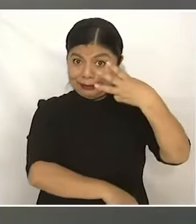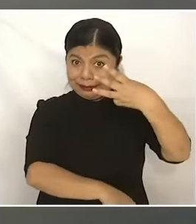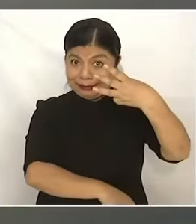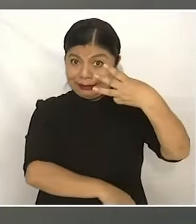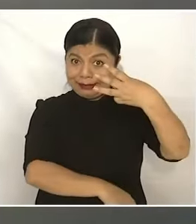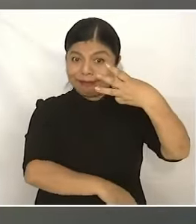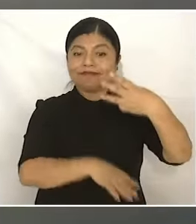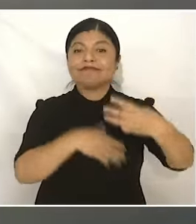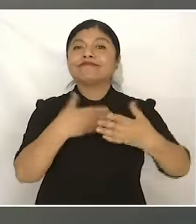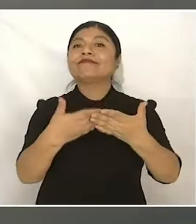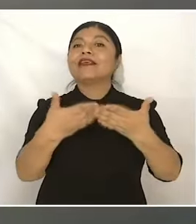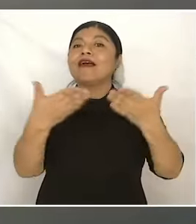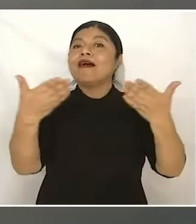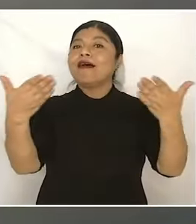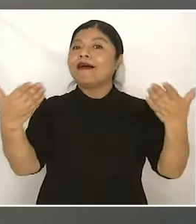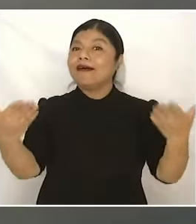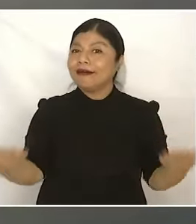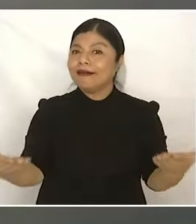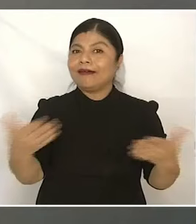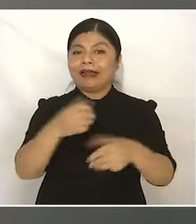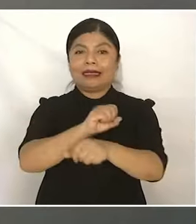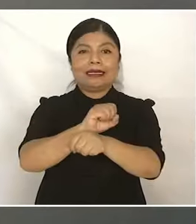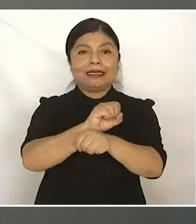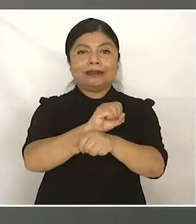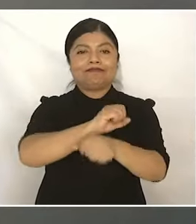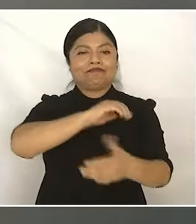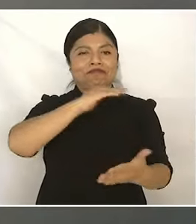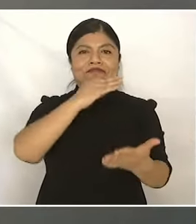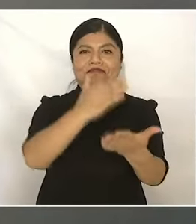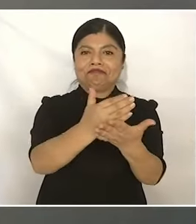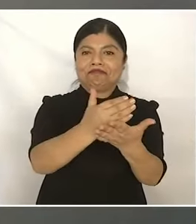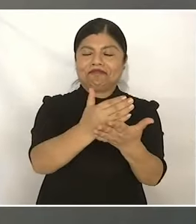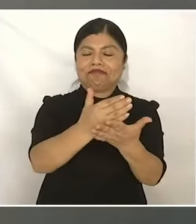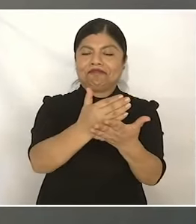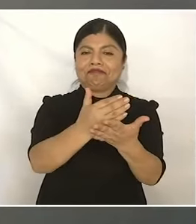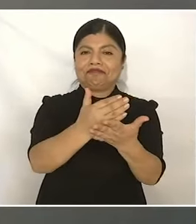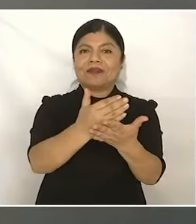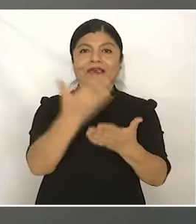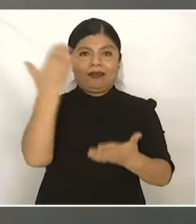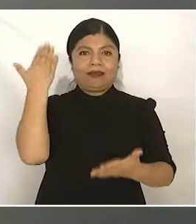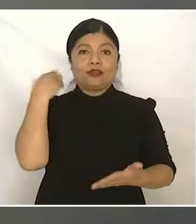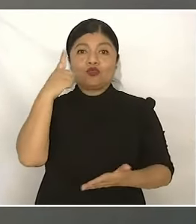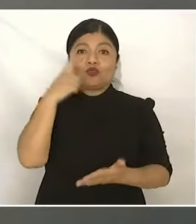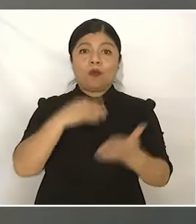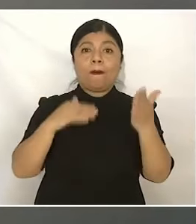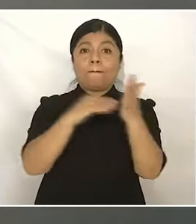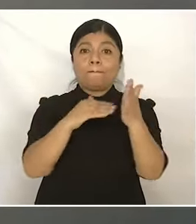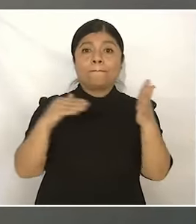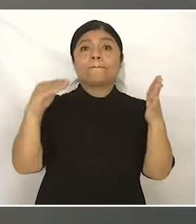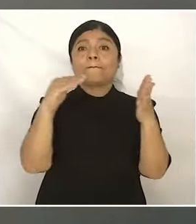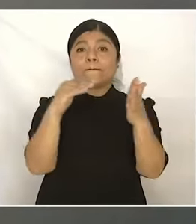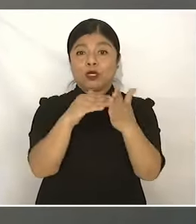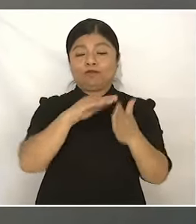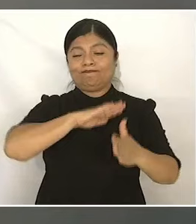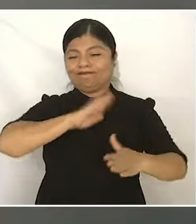transformación, esa lucha armada. Perdieron la vida 1,000,000 de mexicanos por la violencia y también